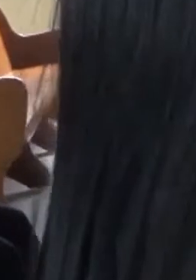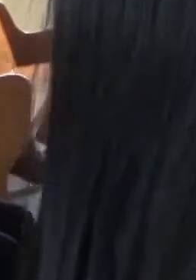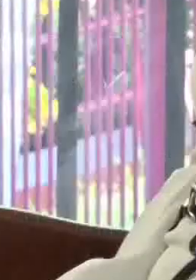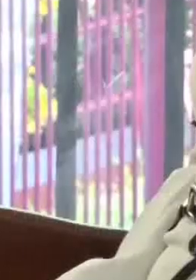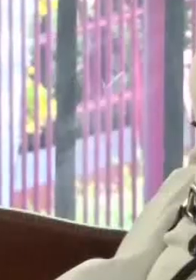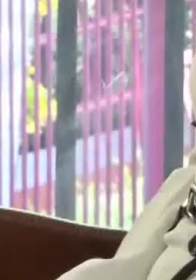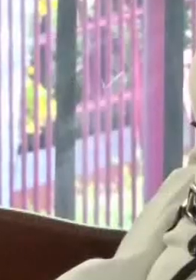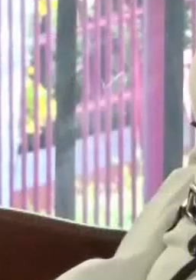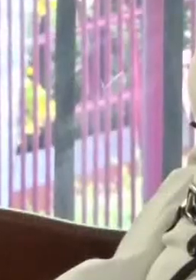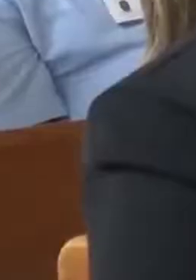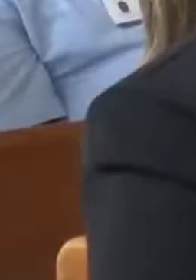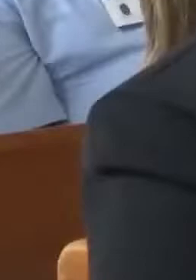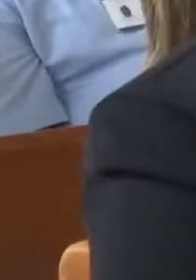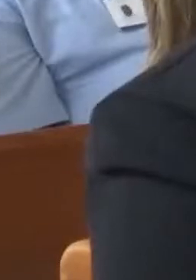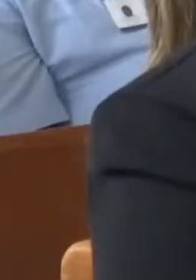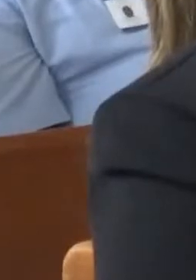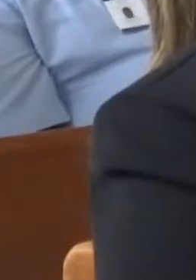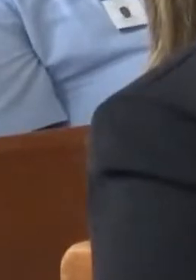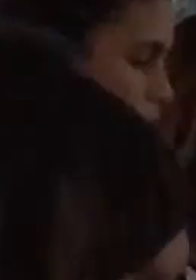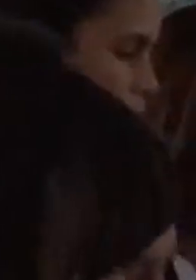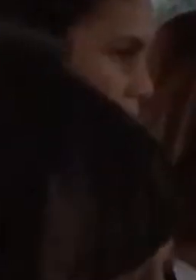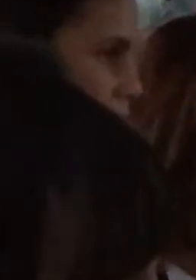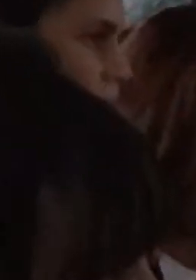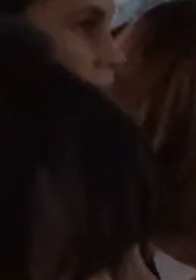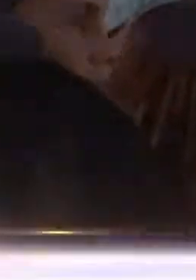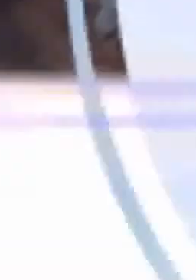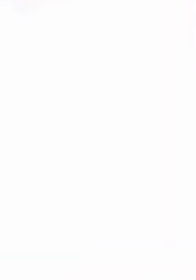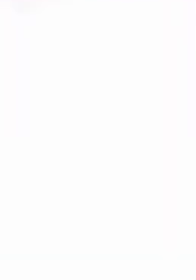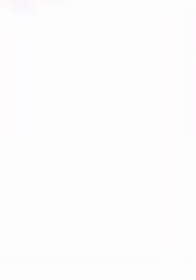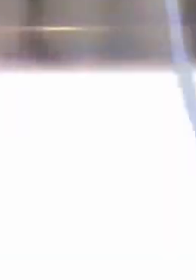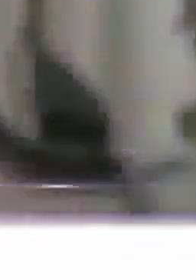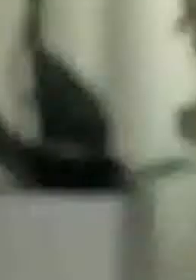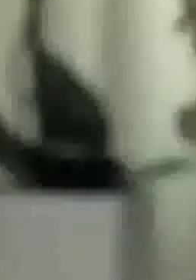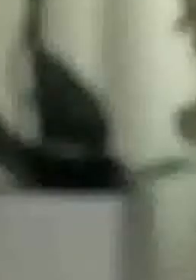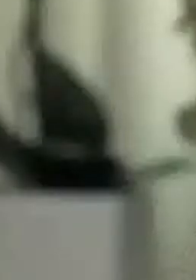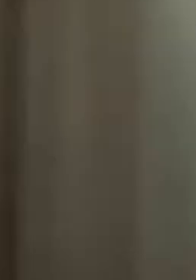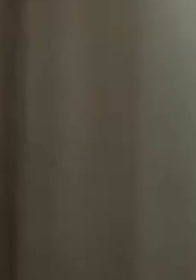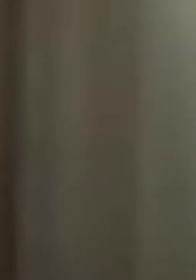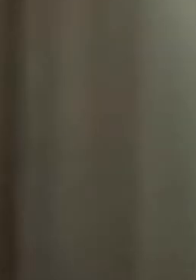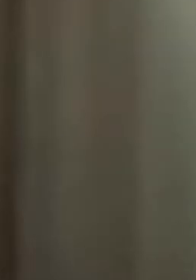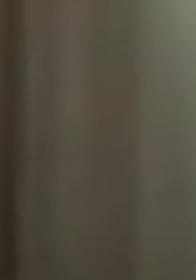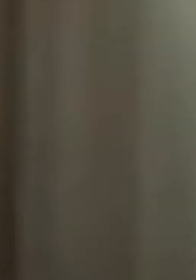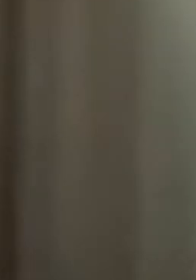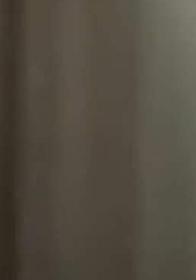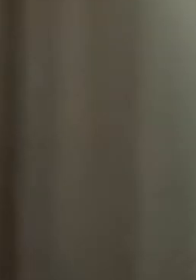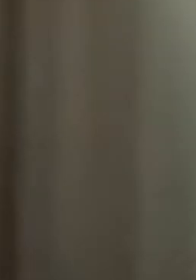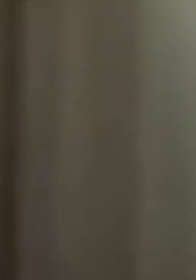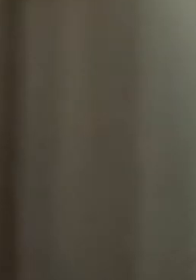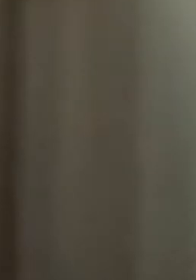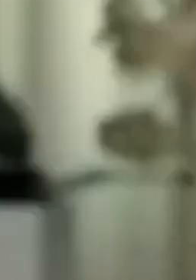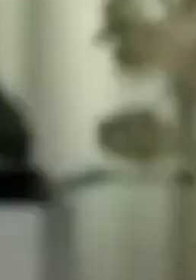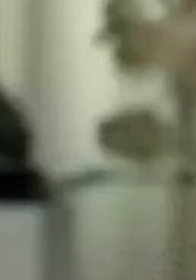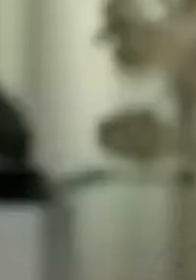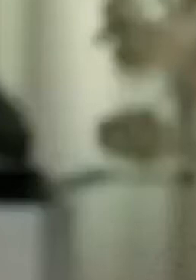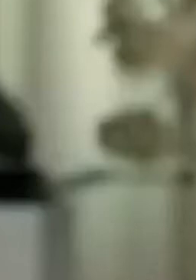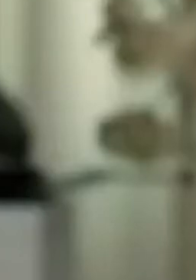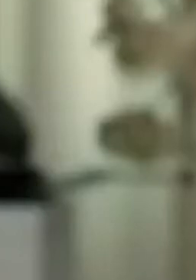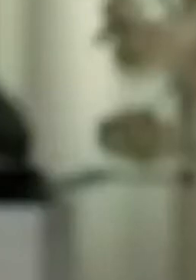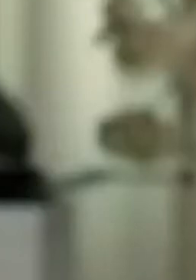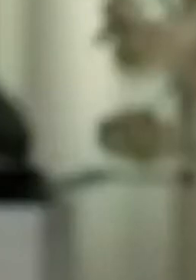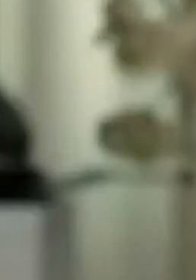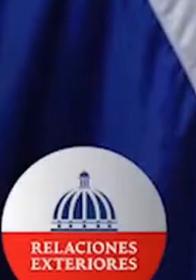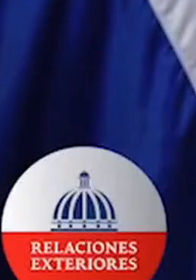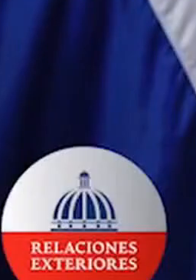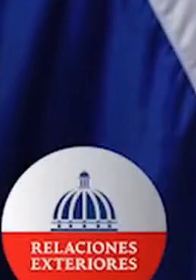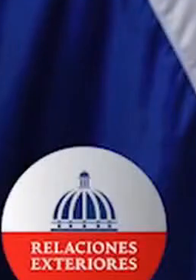que ya con la participación de funcionarios y empleados de la entidad en otra información los ministros y directores generales del gobierno